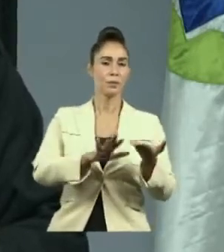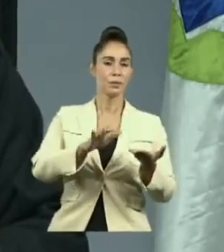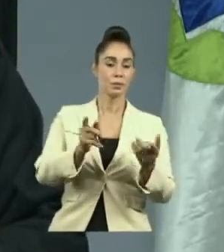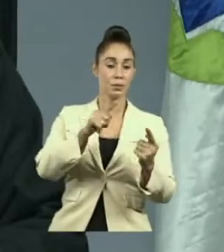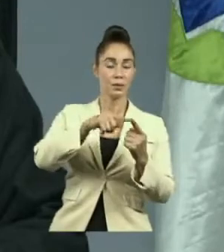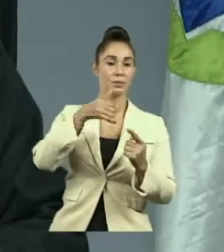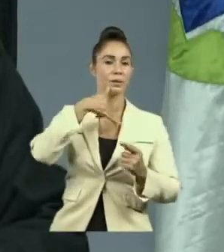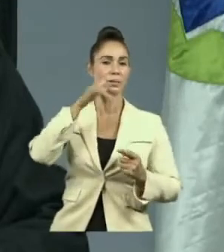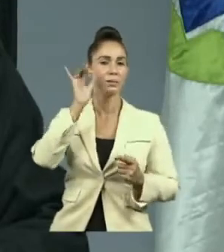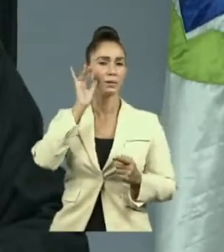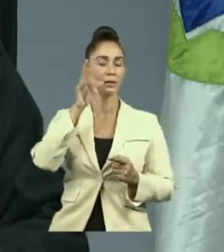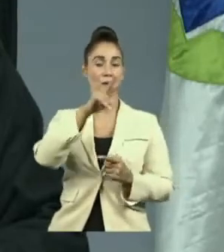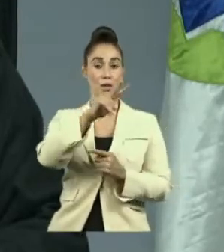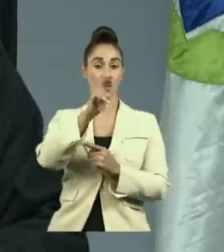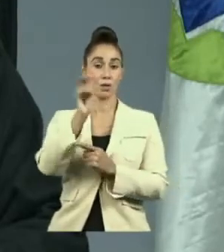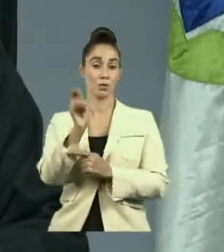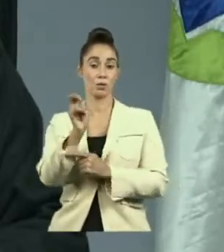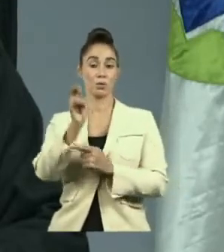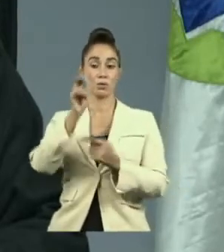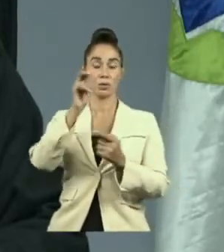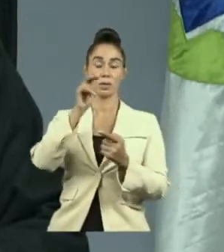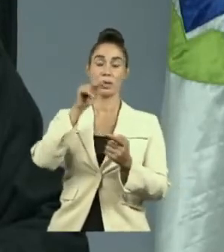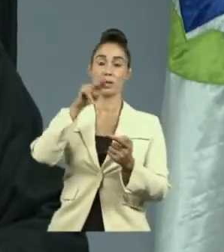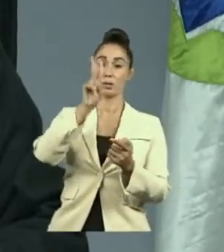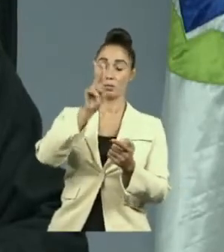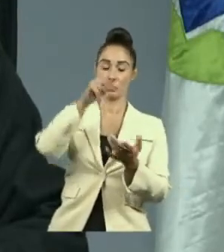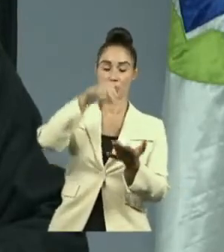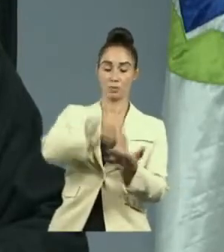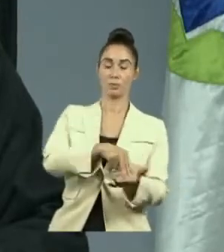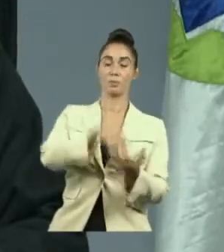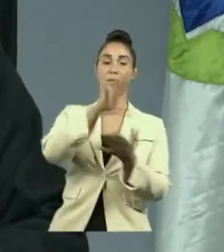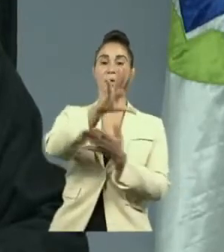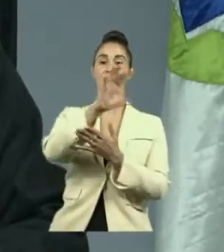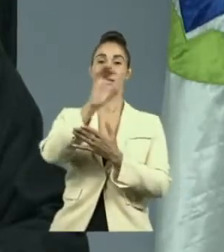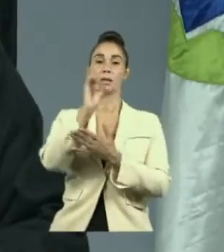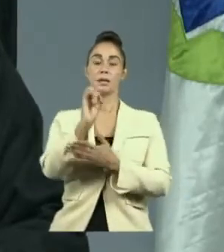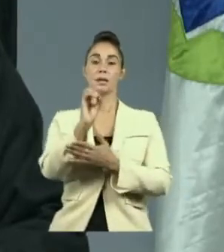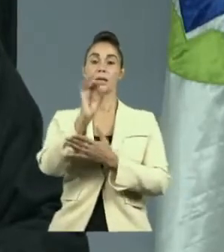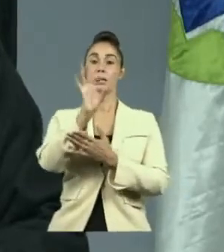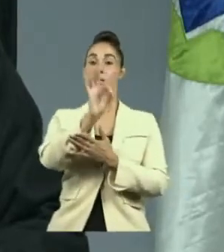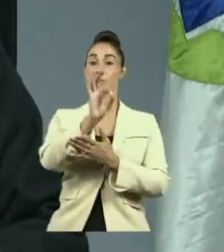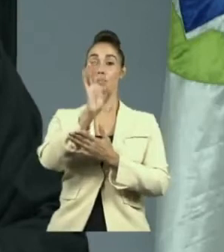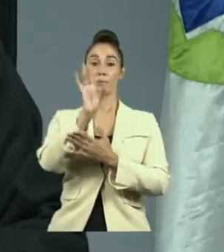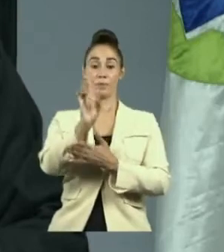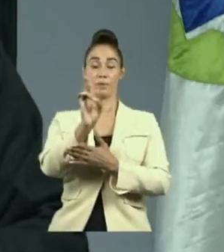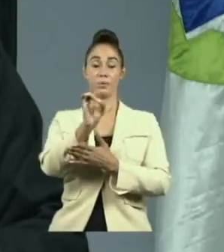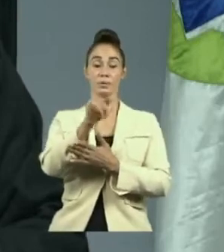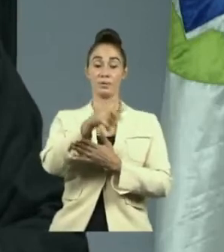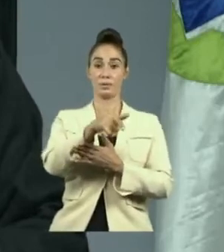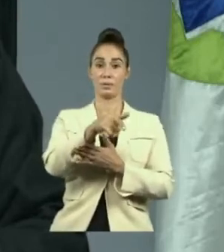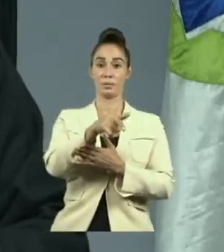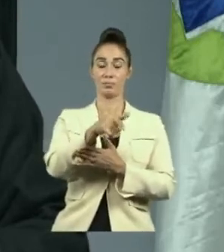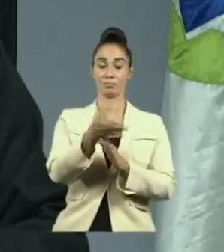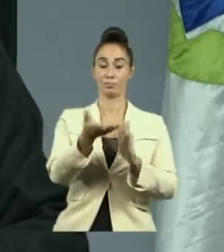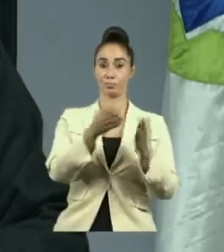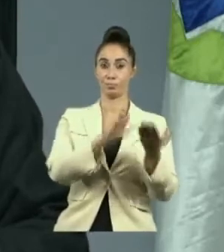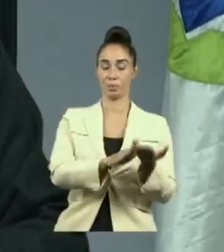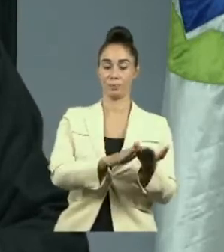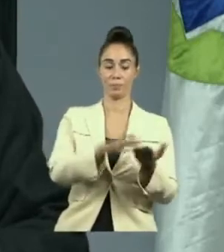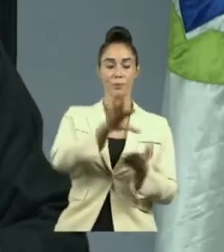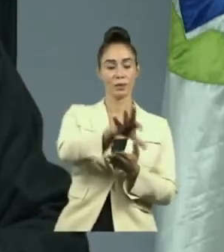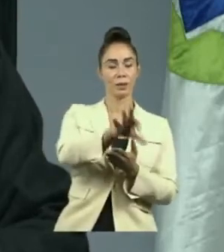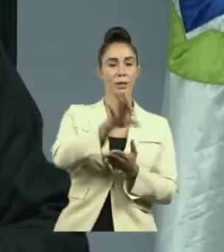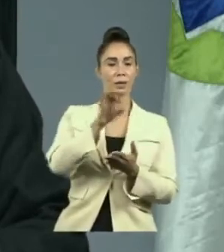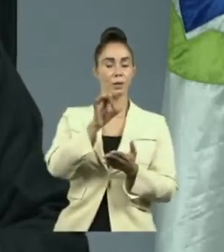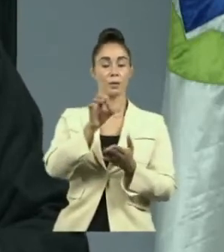ayer 202 mil 597 de los cuales tres mil